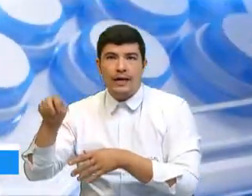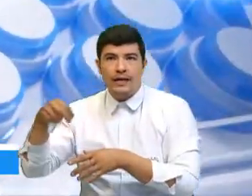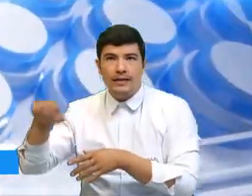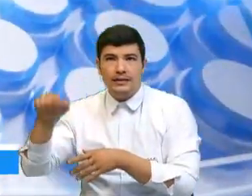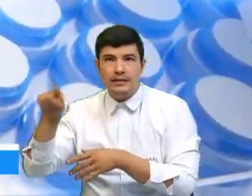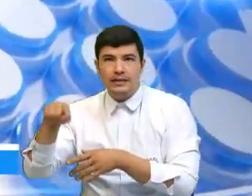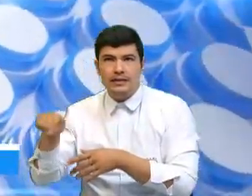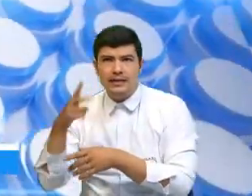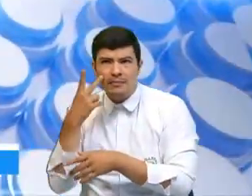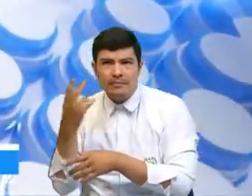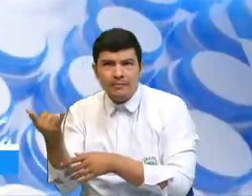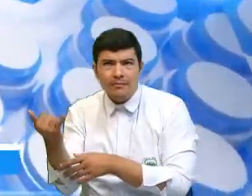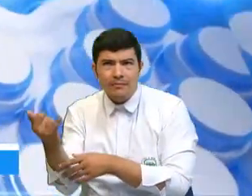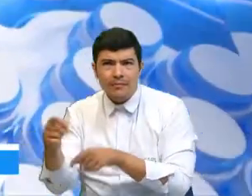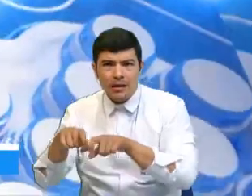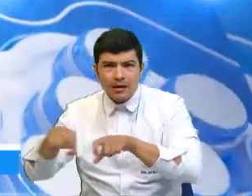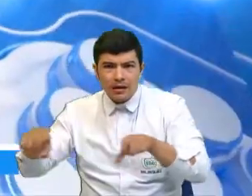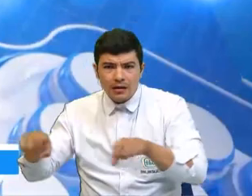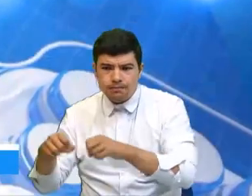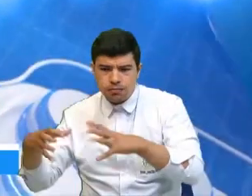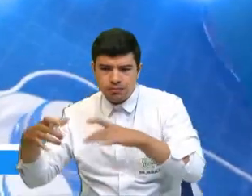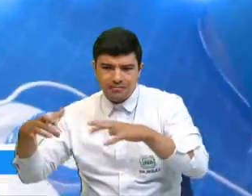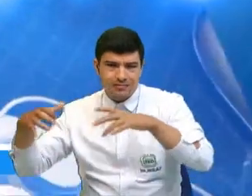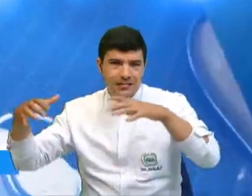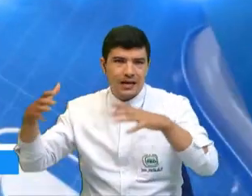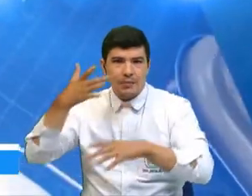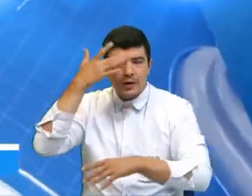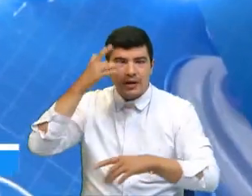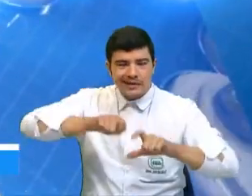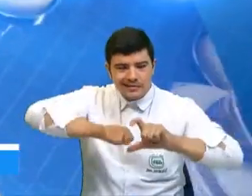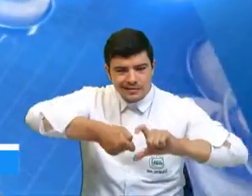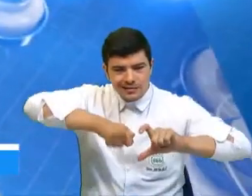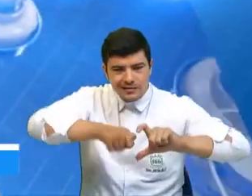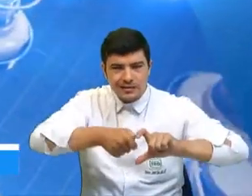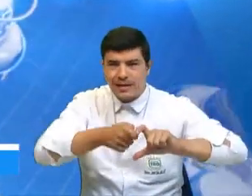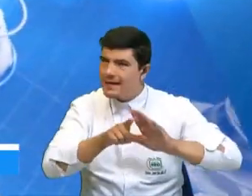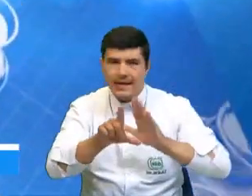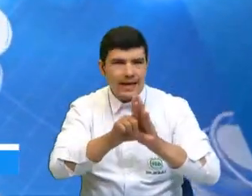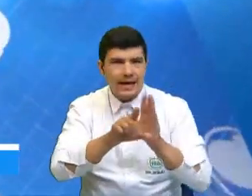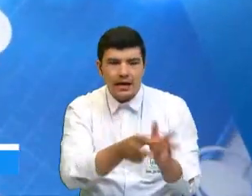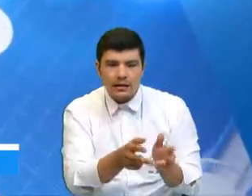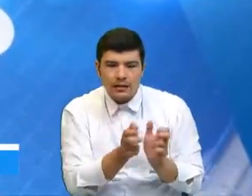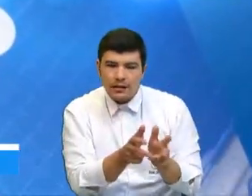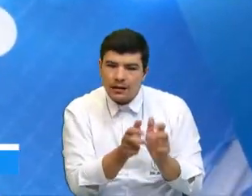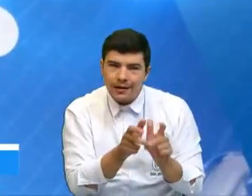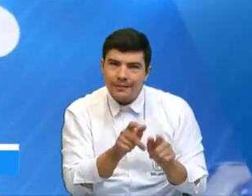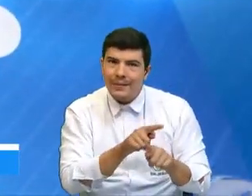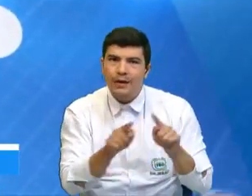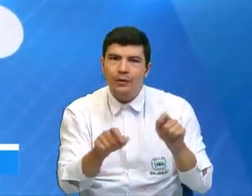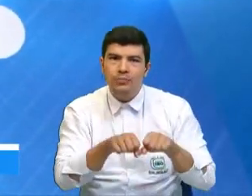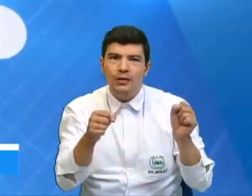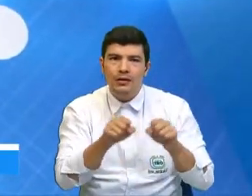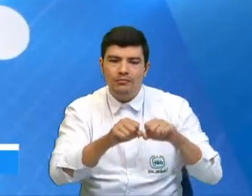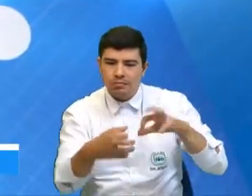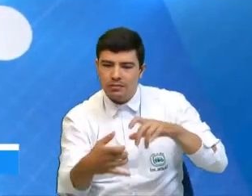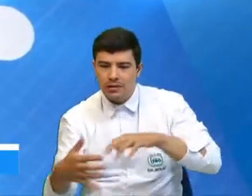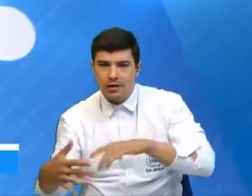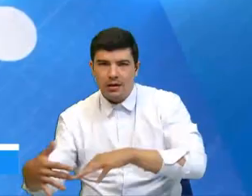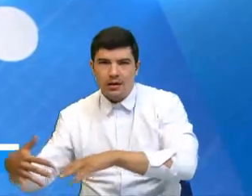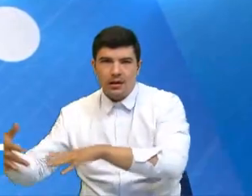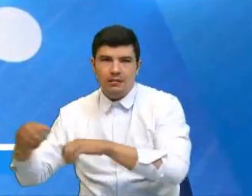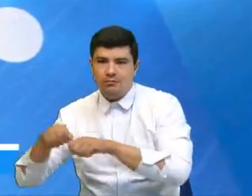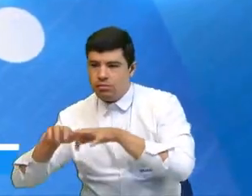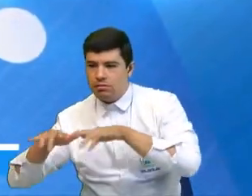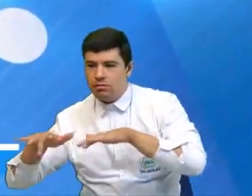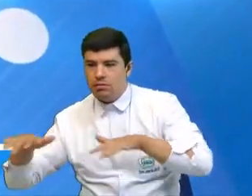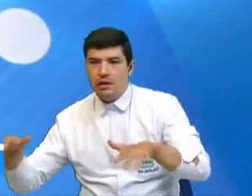de Tibú, al registrarse un derrame de crudo como consecuencia de la instalación de una válvula ilícita para el apoderamiento ilegal de hidrocarburos. El hecho delictivo produjo